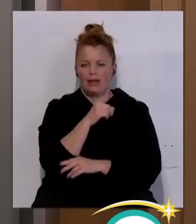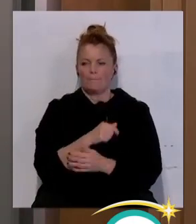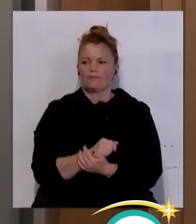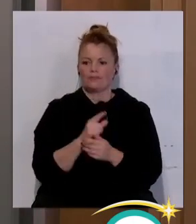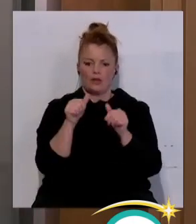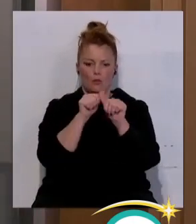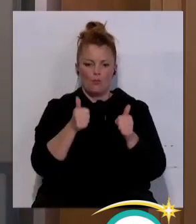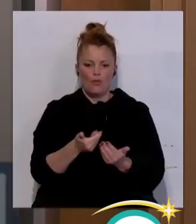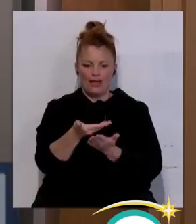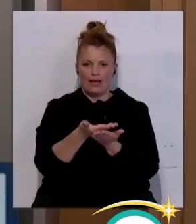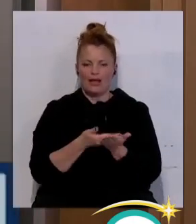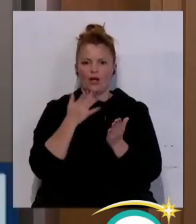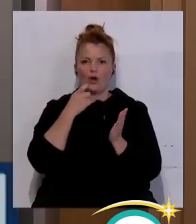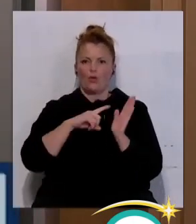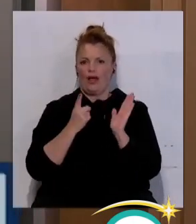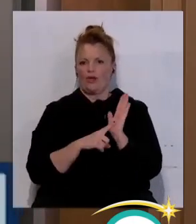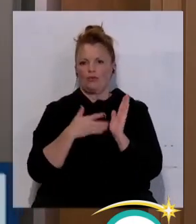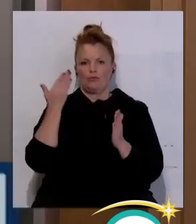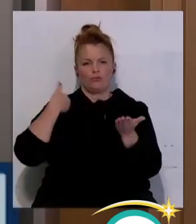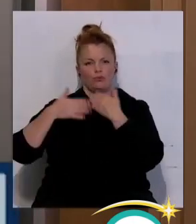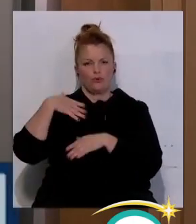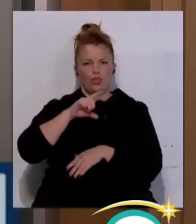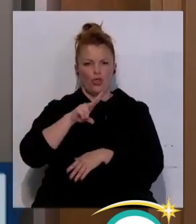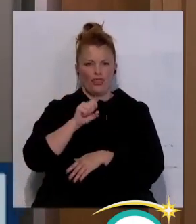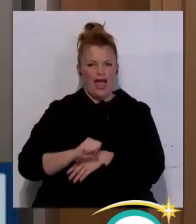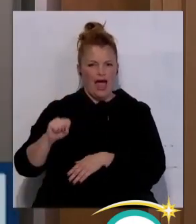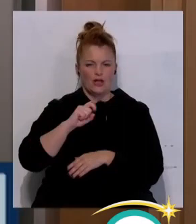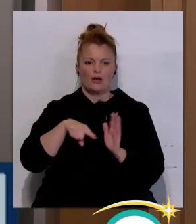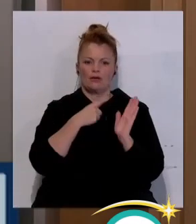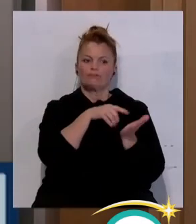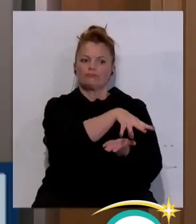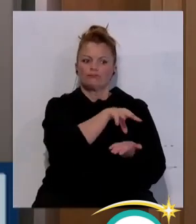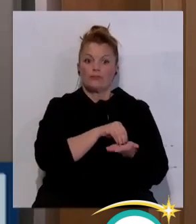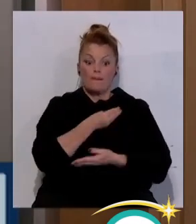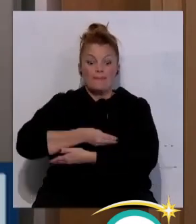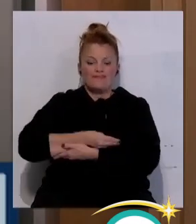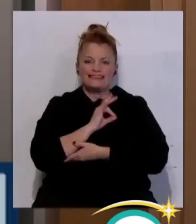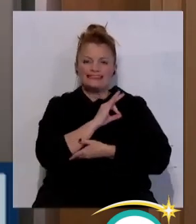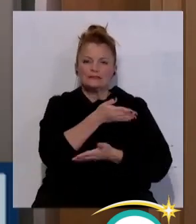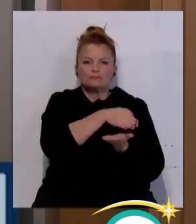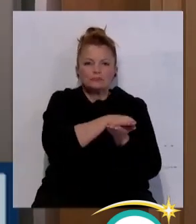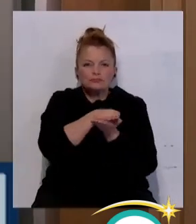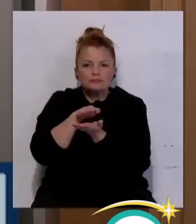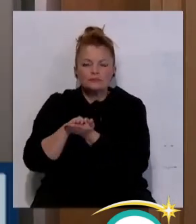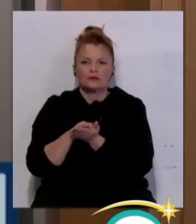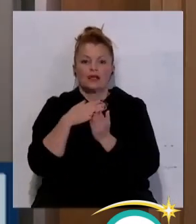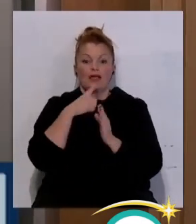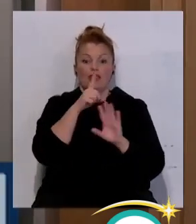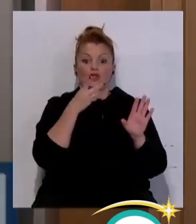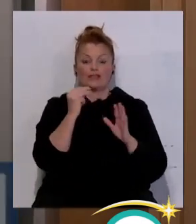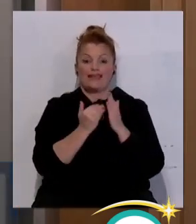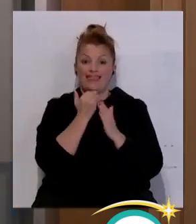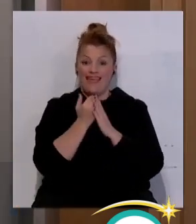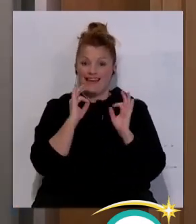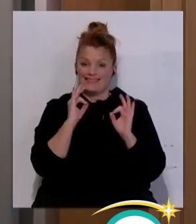Es un modelo para poder hacer efectiva una ley de hace 12 años, que esta ley pues sí recogía que los bebés fallecidos por encima de 180 días tenían